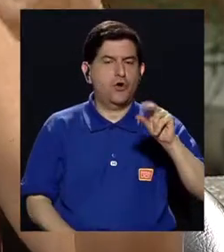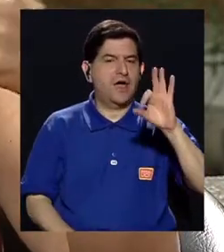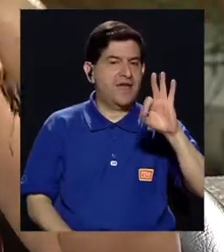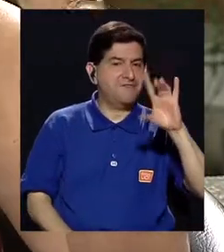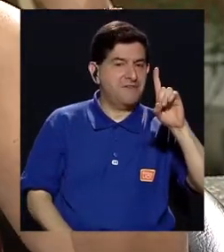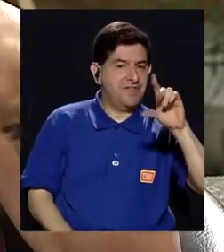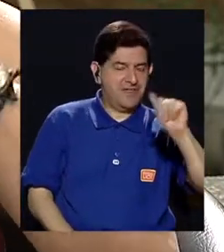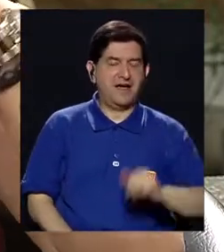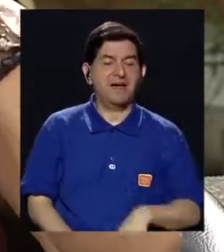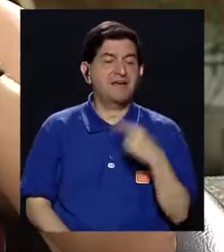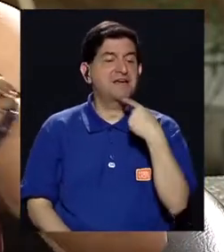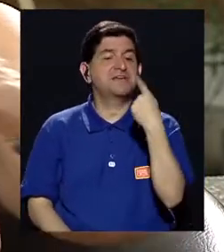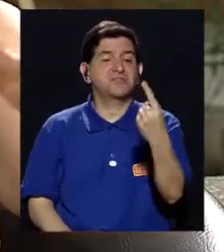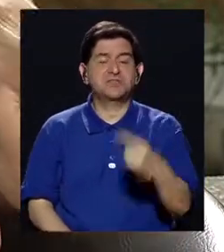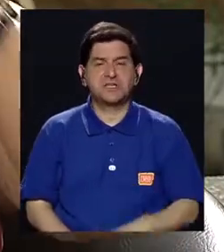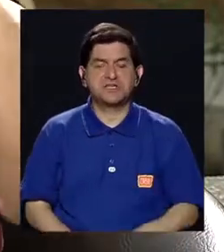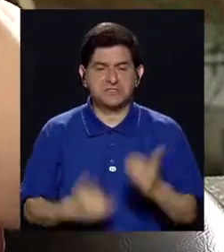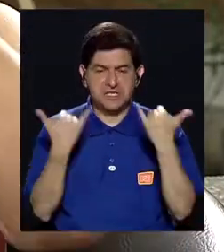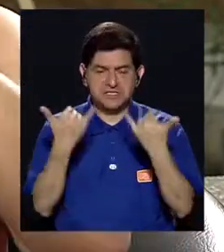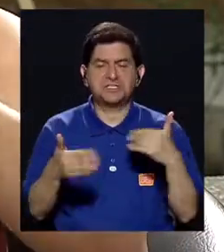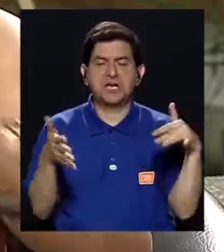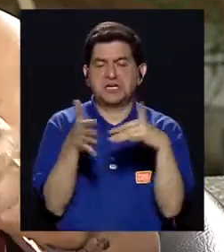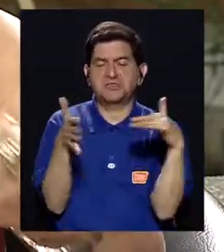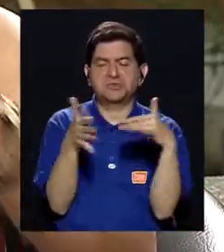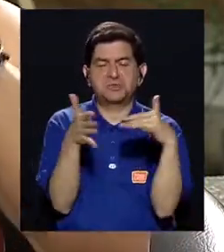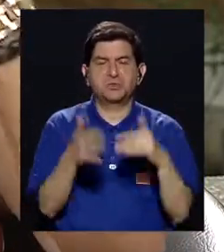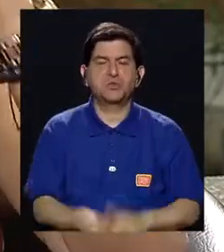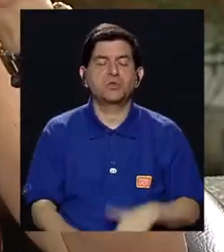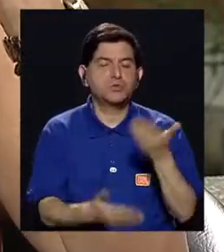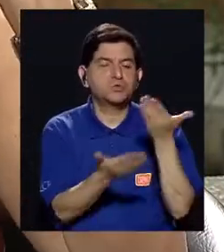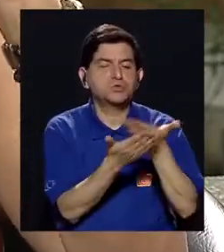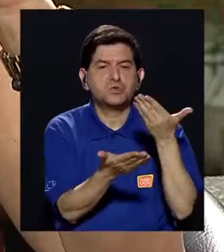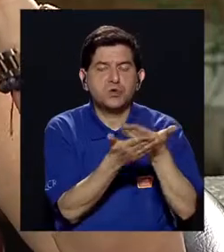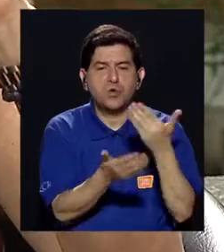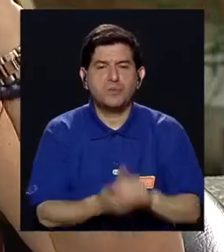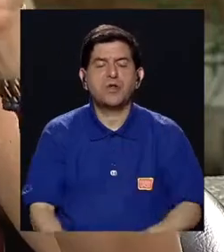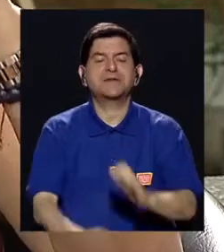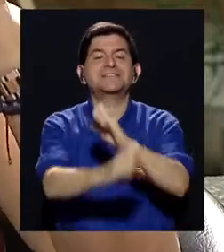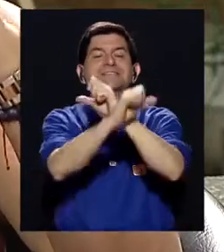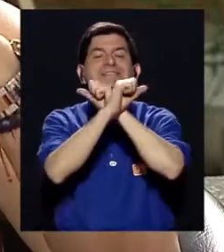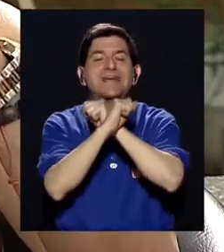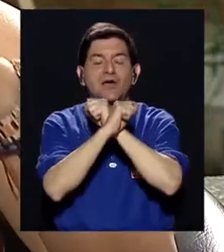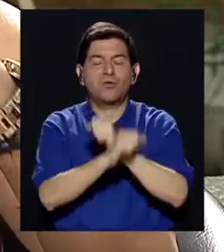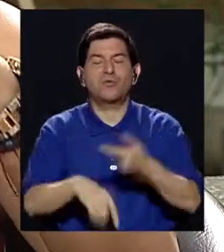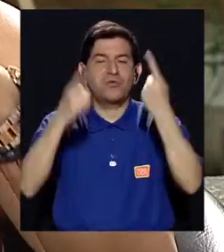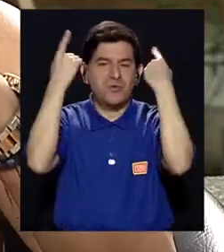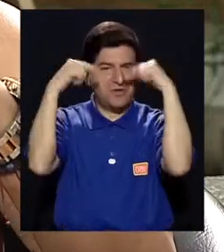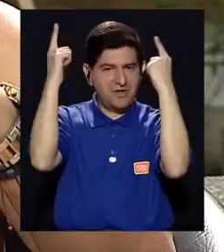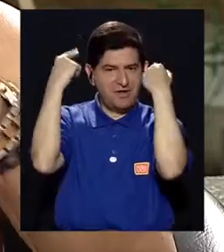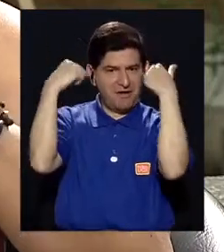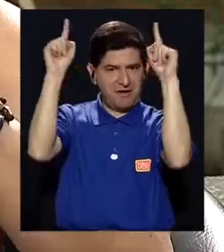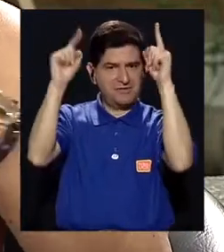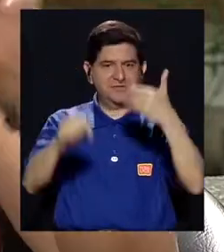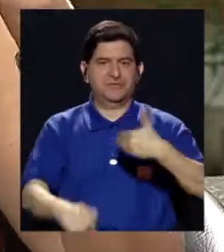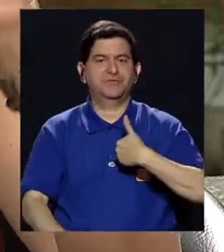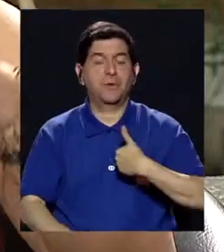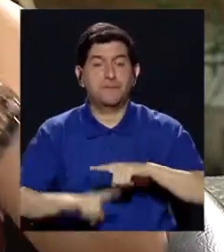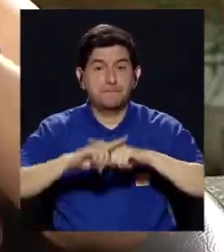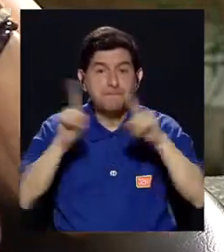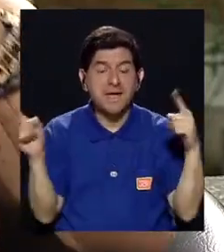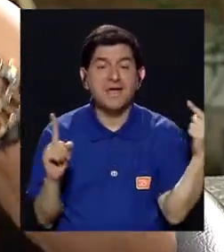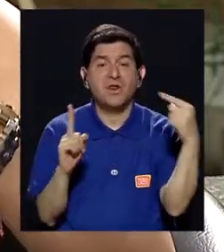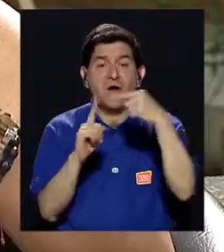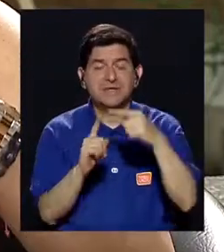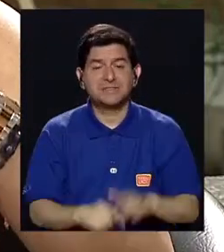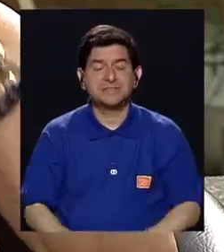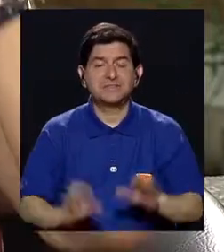la FDA dice, se hicieron todos los estudios y se comprobó que hay seguridad y eficiencia y efectividad. Pero hasta que